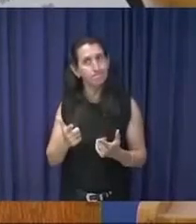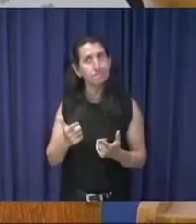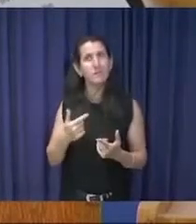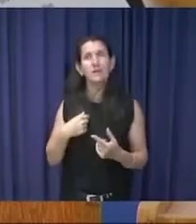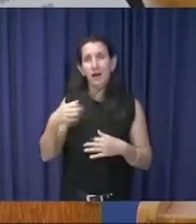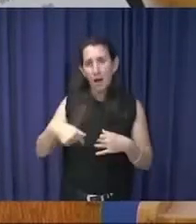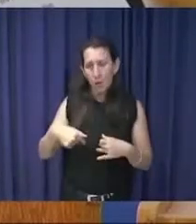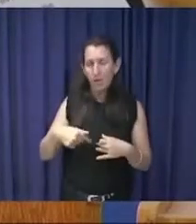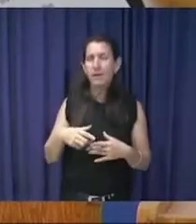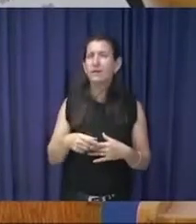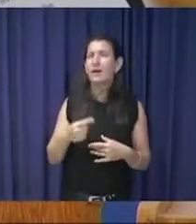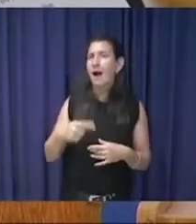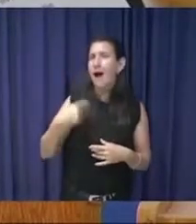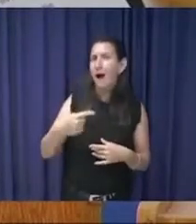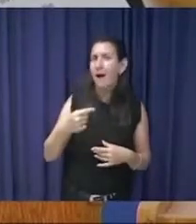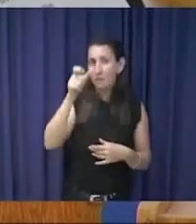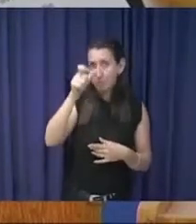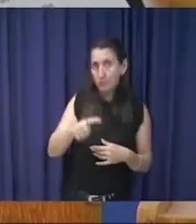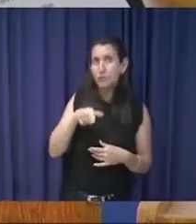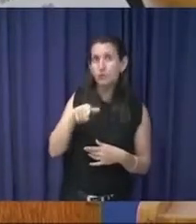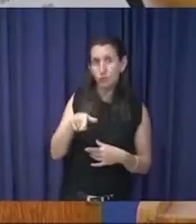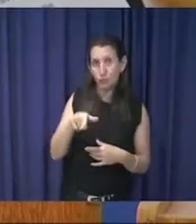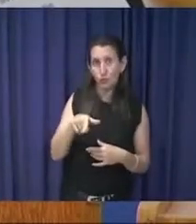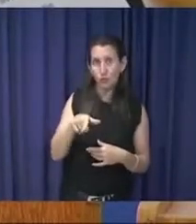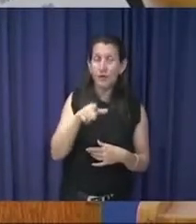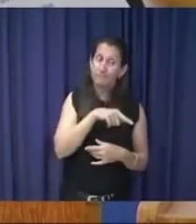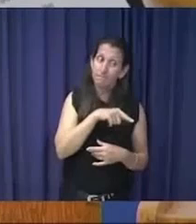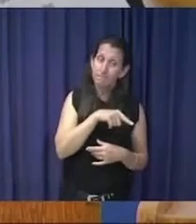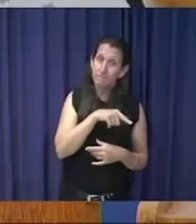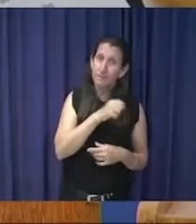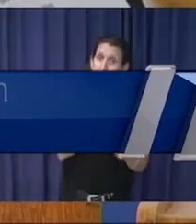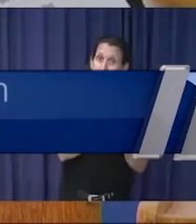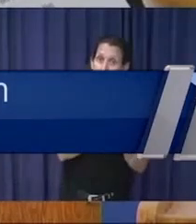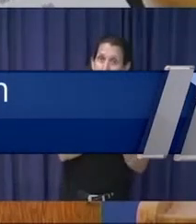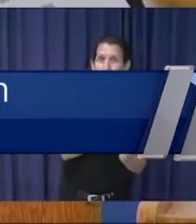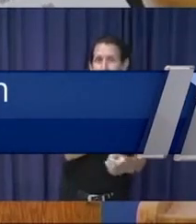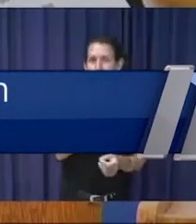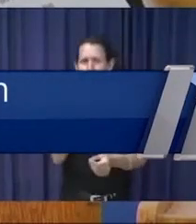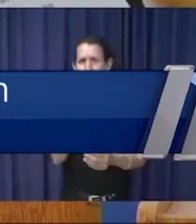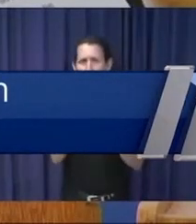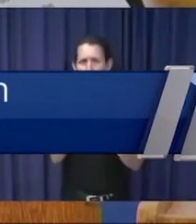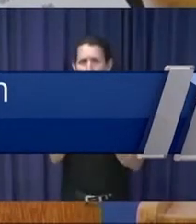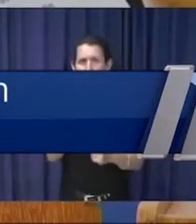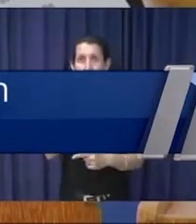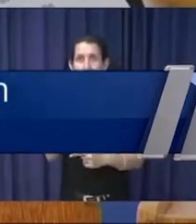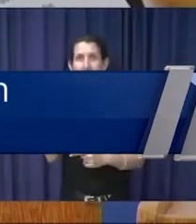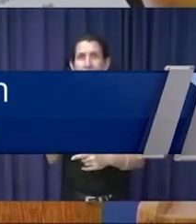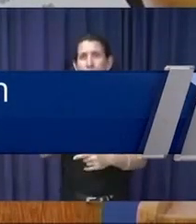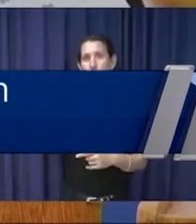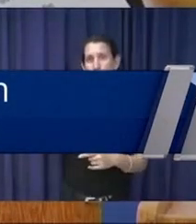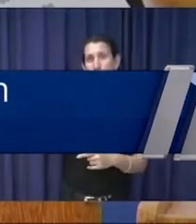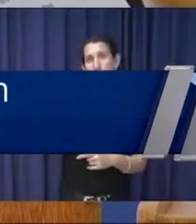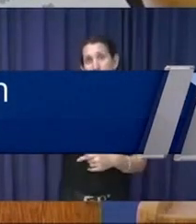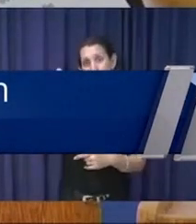actualmente se hace, que es cada vez que un activo tiene un aumento, tiene un bono, se traslada automáticamente al sueldo de aquel